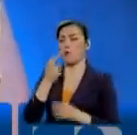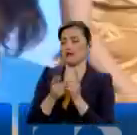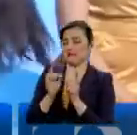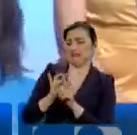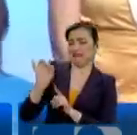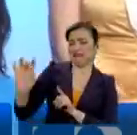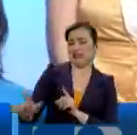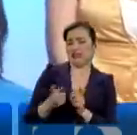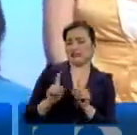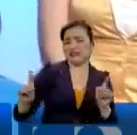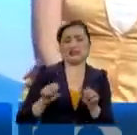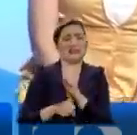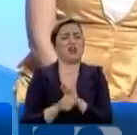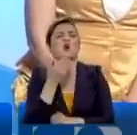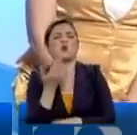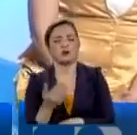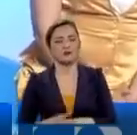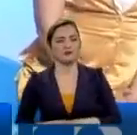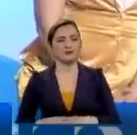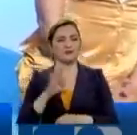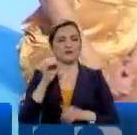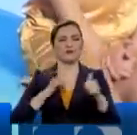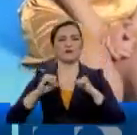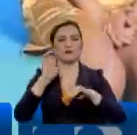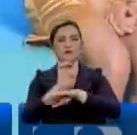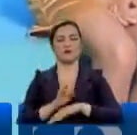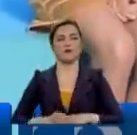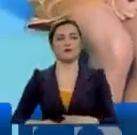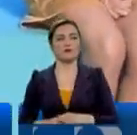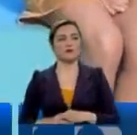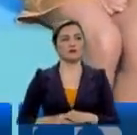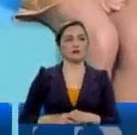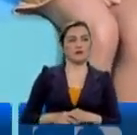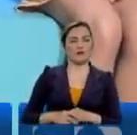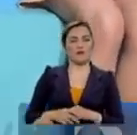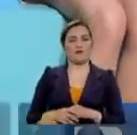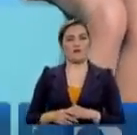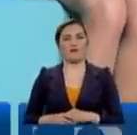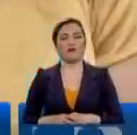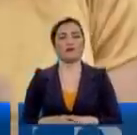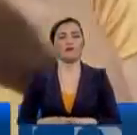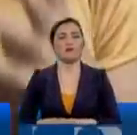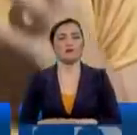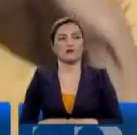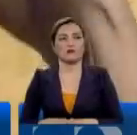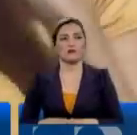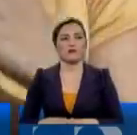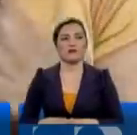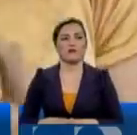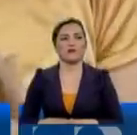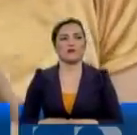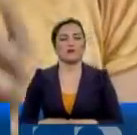historia interpretada por 4 actrices ecuatorianas. Yo todavía me acuerdo el día que me conquistó. Esto de